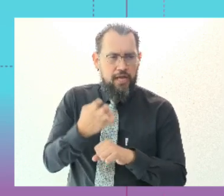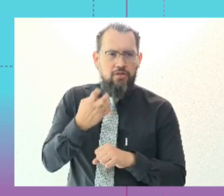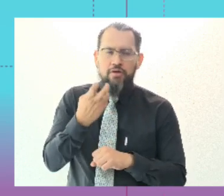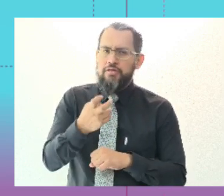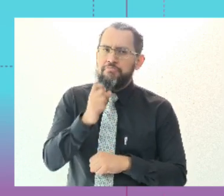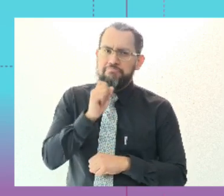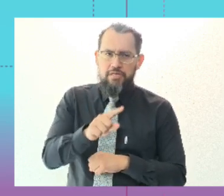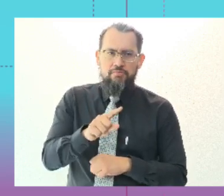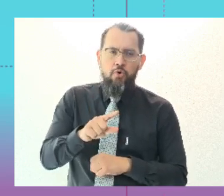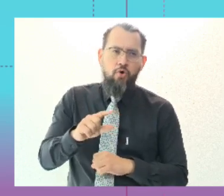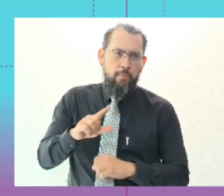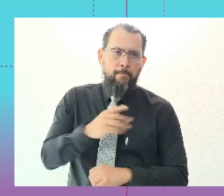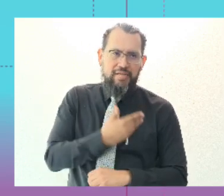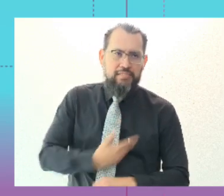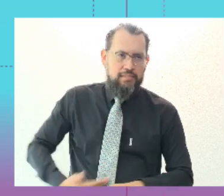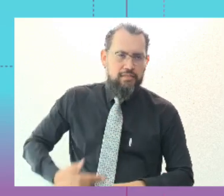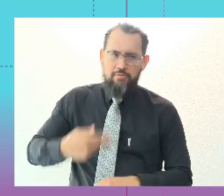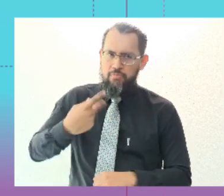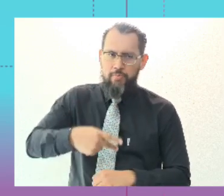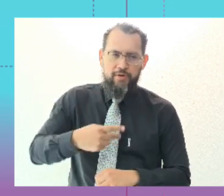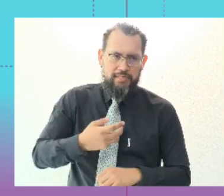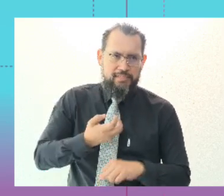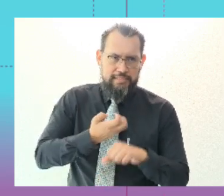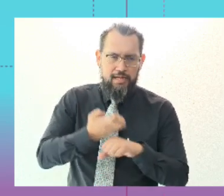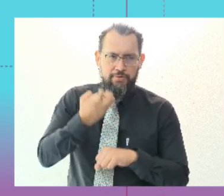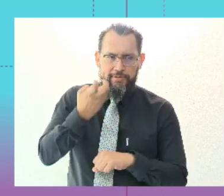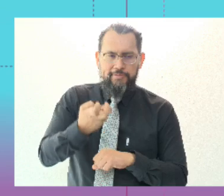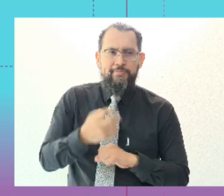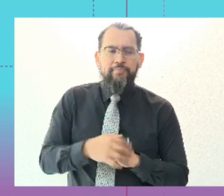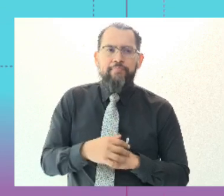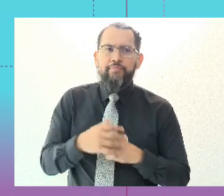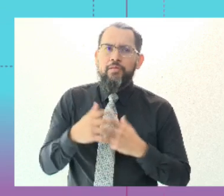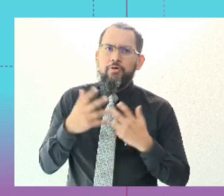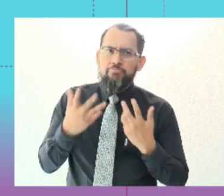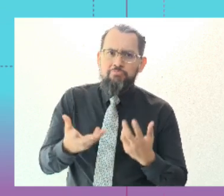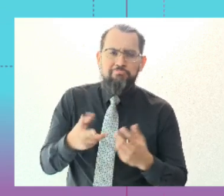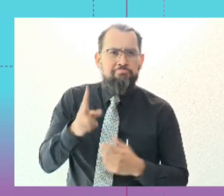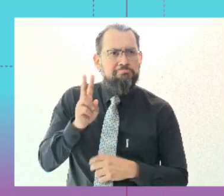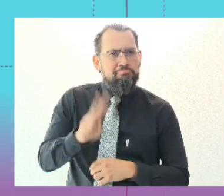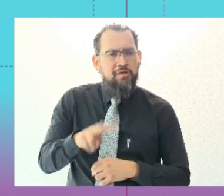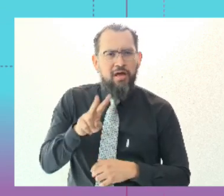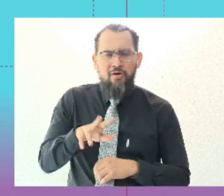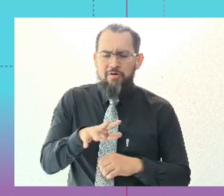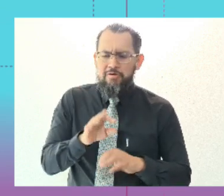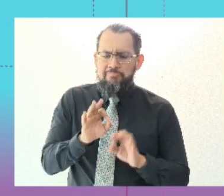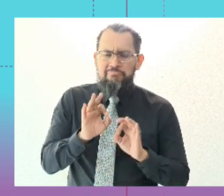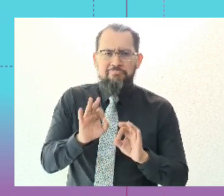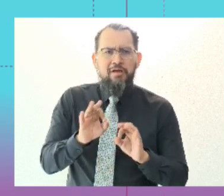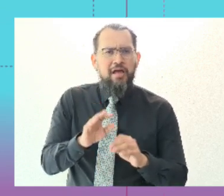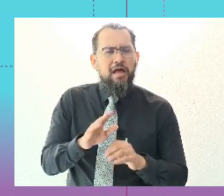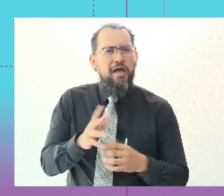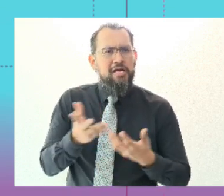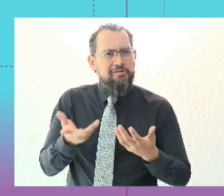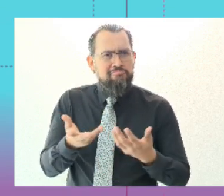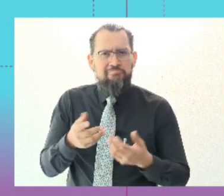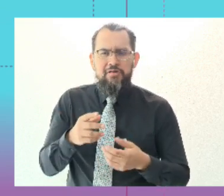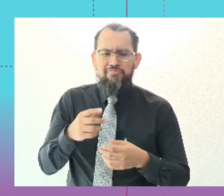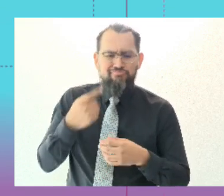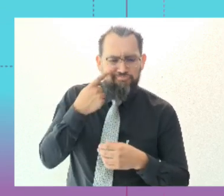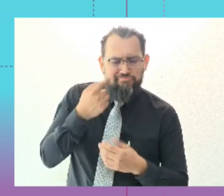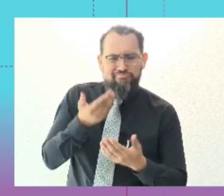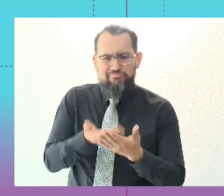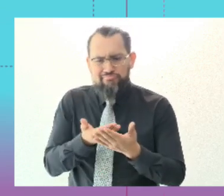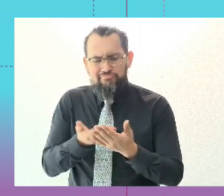el Ejecutivo, muy concretamente el Estado, ¿no? Y fue pues un ejercicio de auditoría realmente, pedir documentos, pedir pruebas,